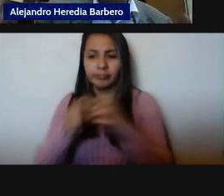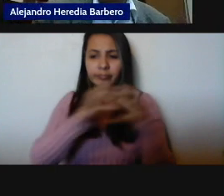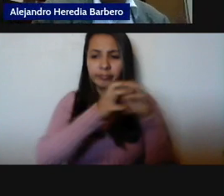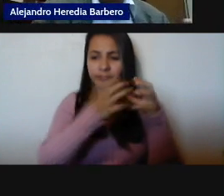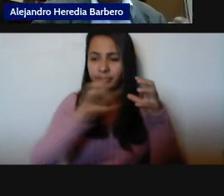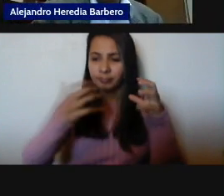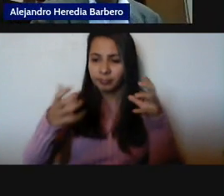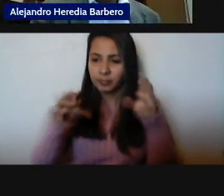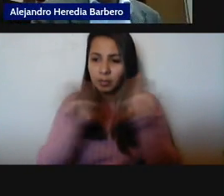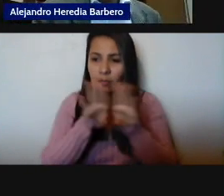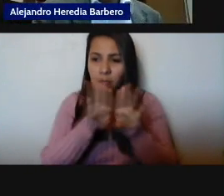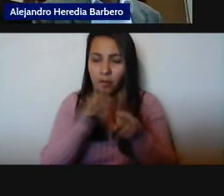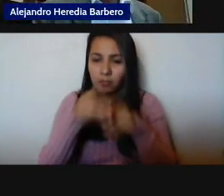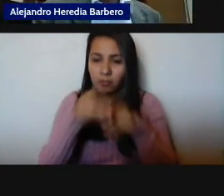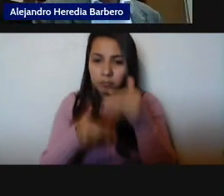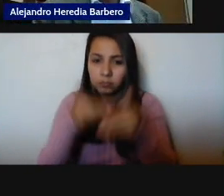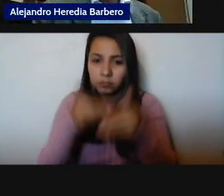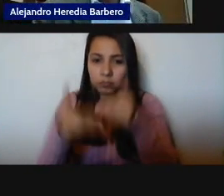un camino u otro.